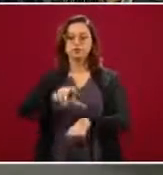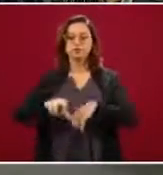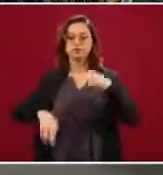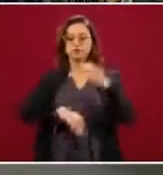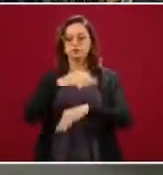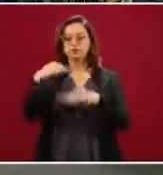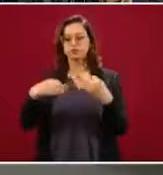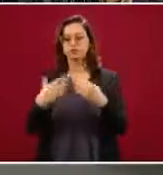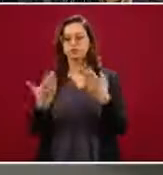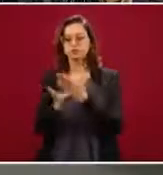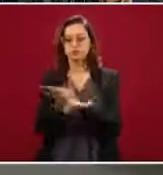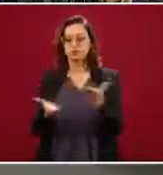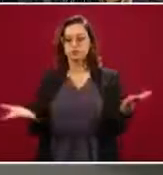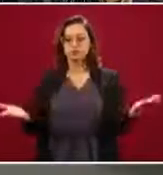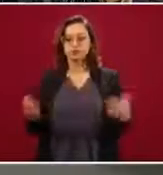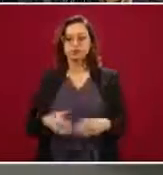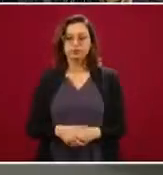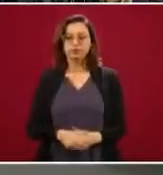todos ustedes.